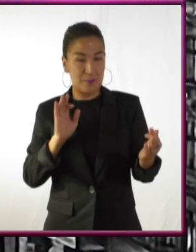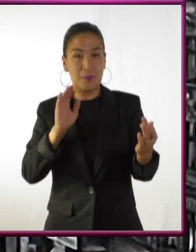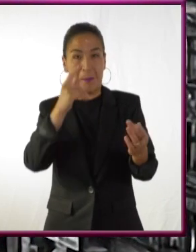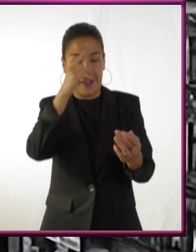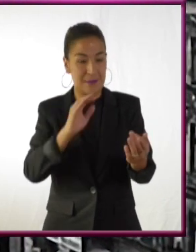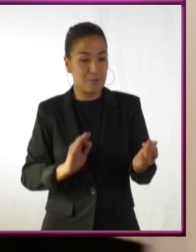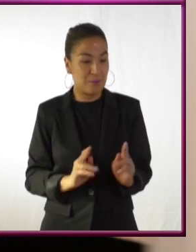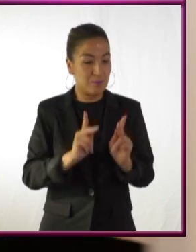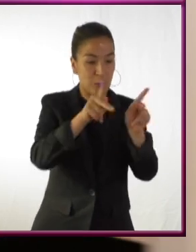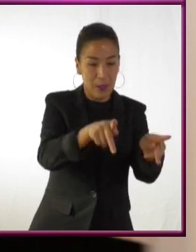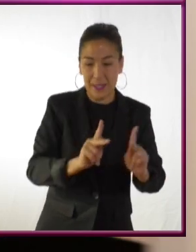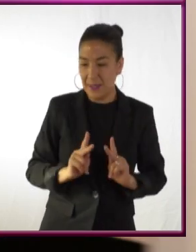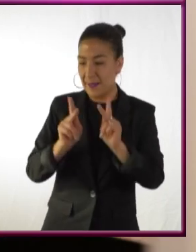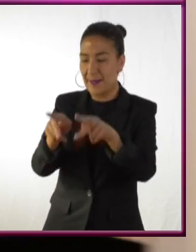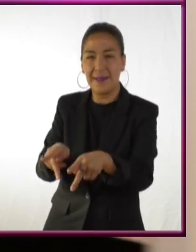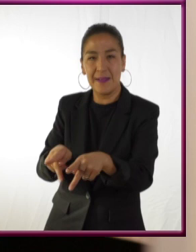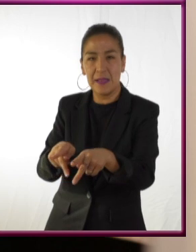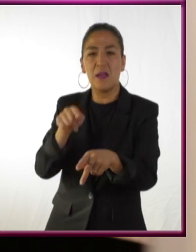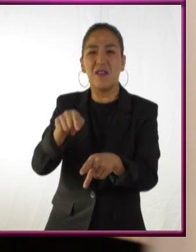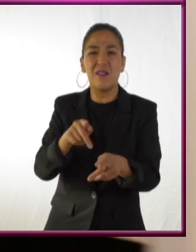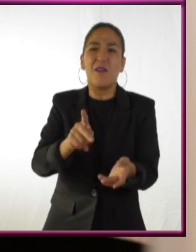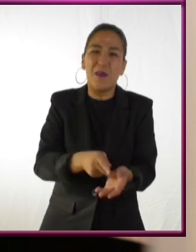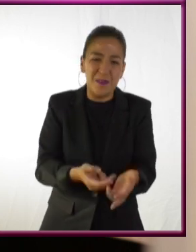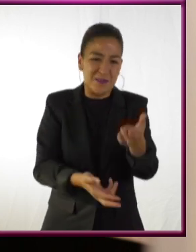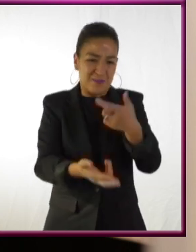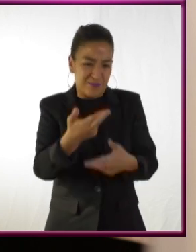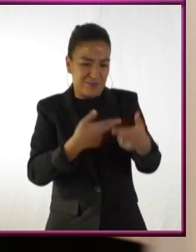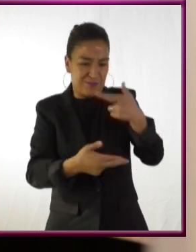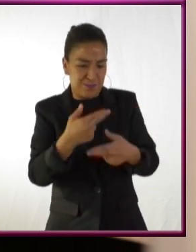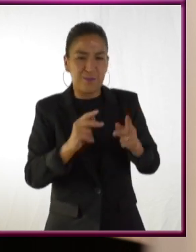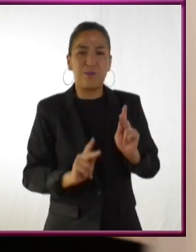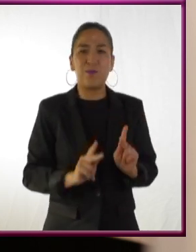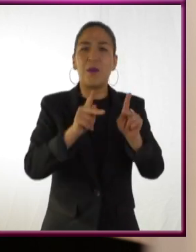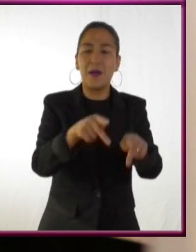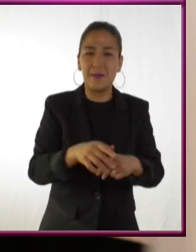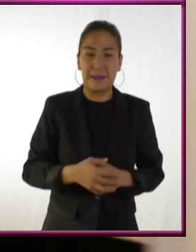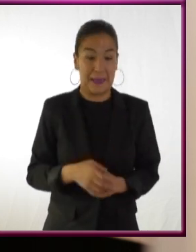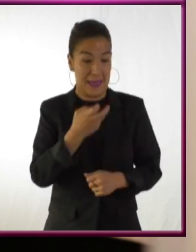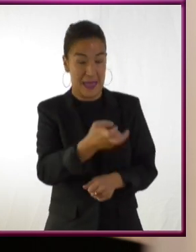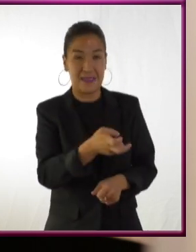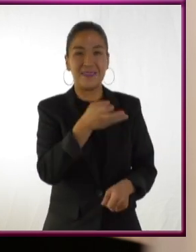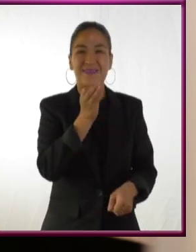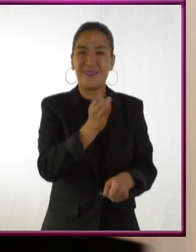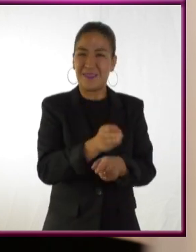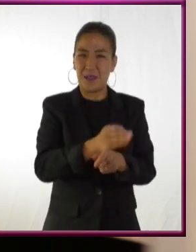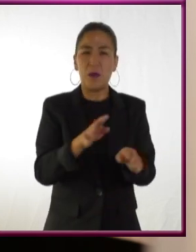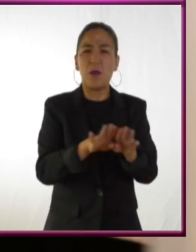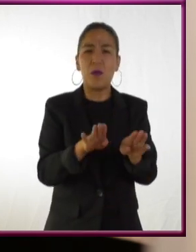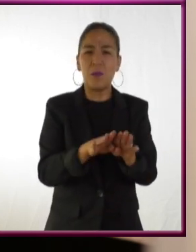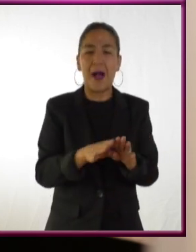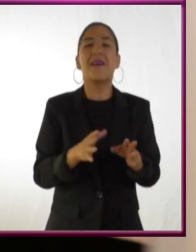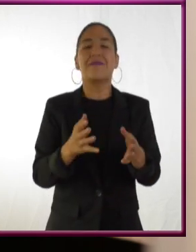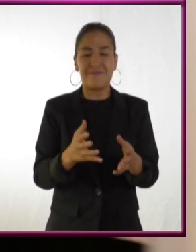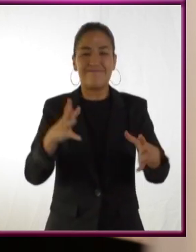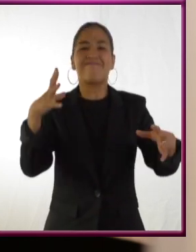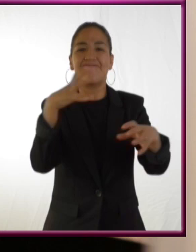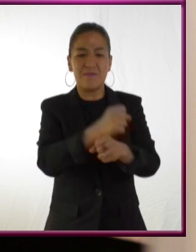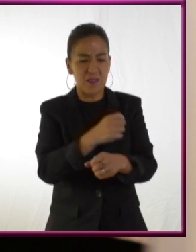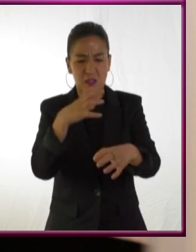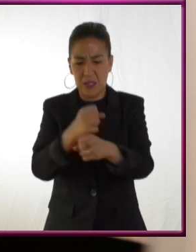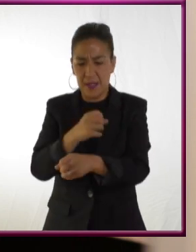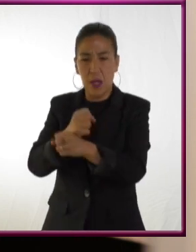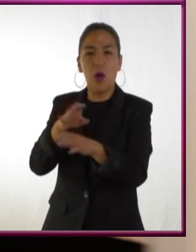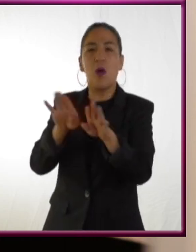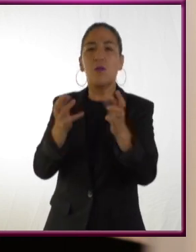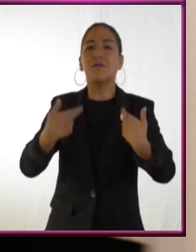por todos estos puentes y no repitiéramos nunca un puente? Entonces, con ese trabajo empezó a definir